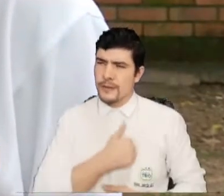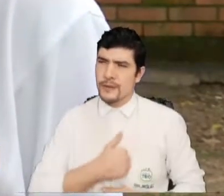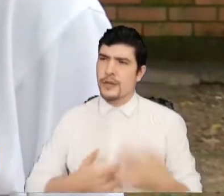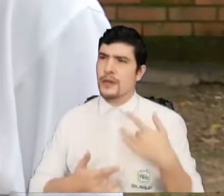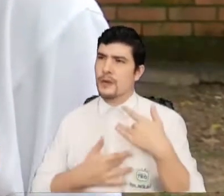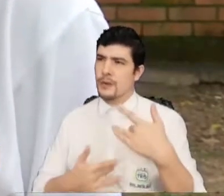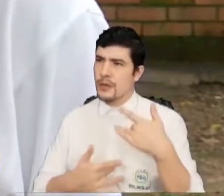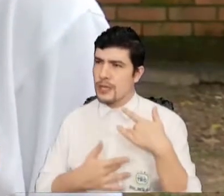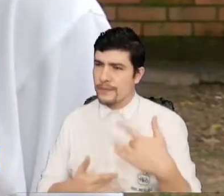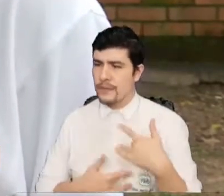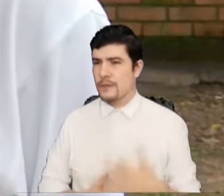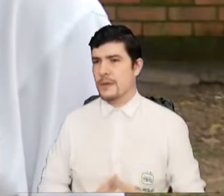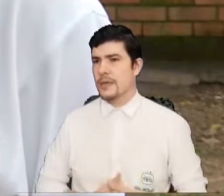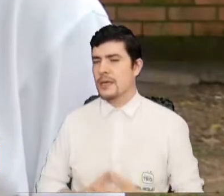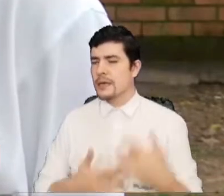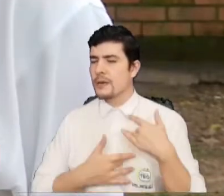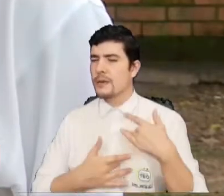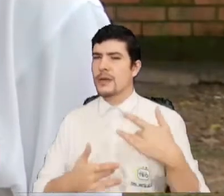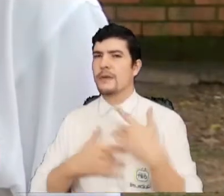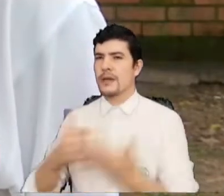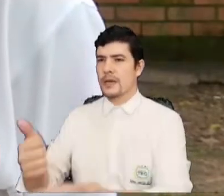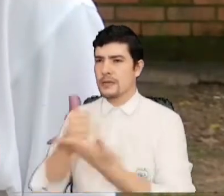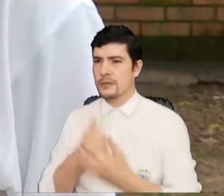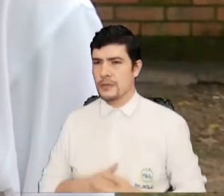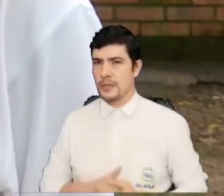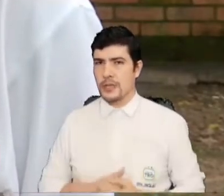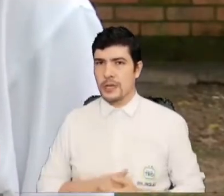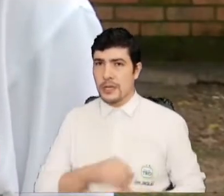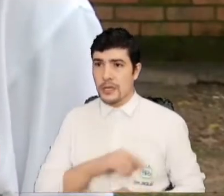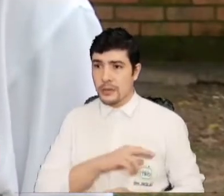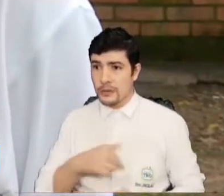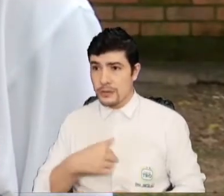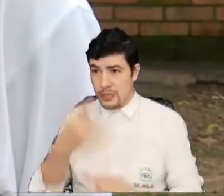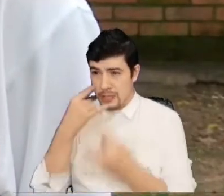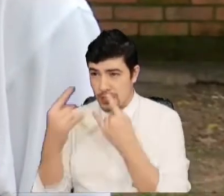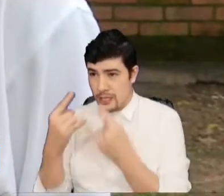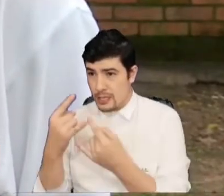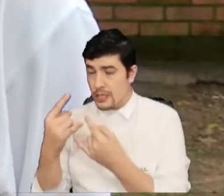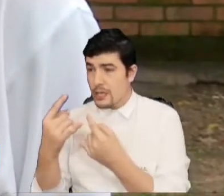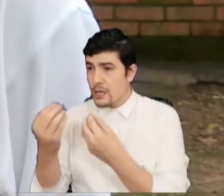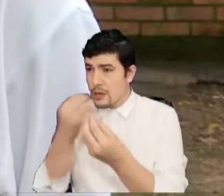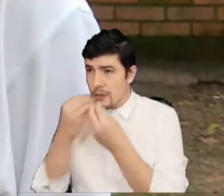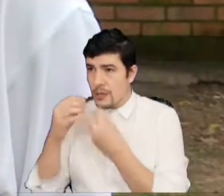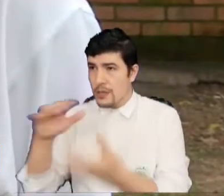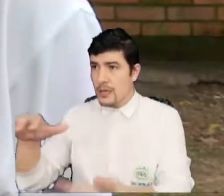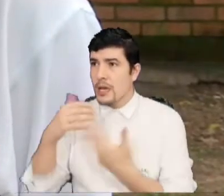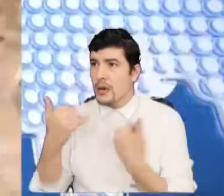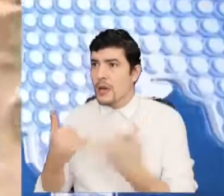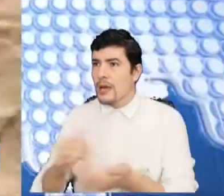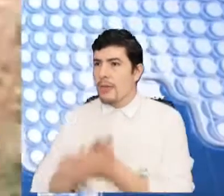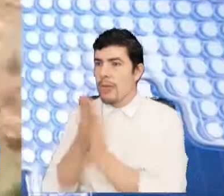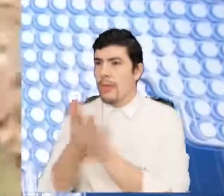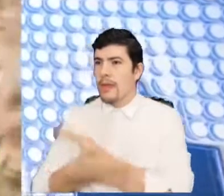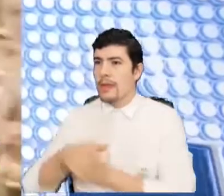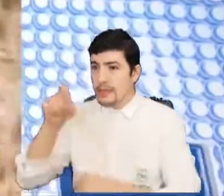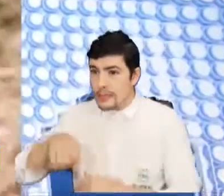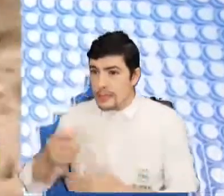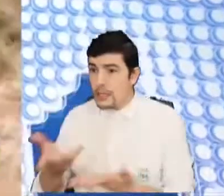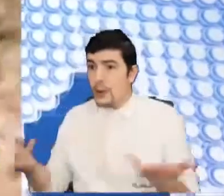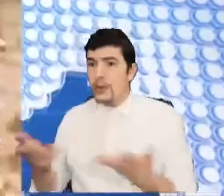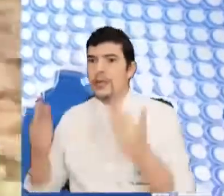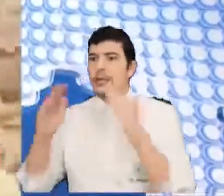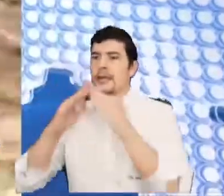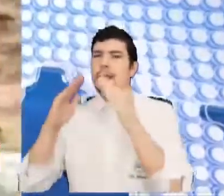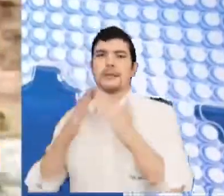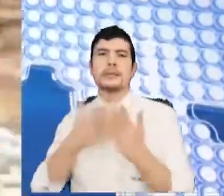de reubicación. A nosotros no nos interesa tanto una ayuda alimentaria, porque eso es pasajero en este momento. Lo que necesitamos es dónde meter a mi mamá y